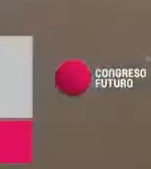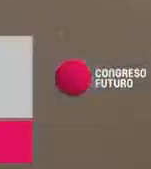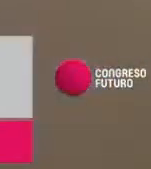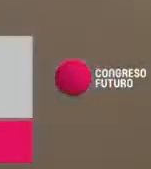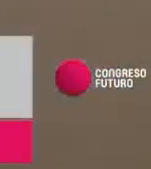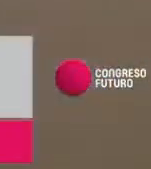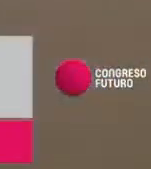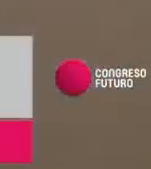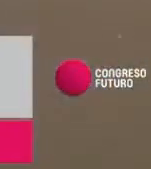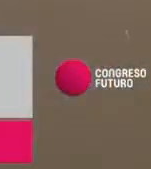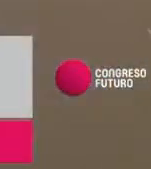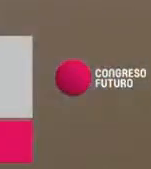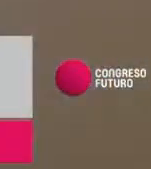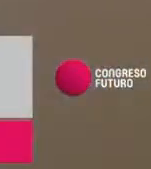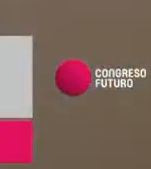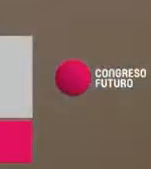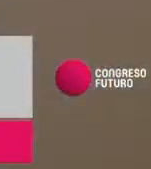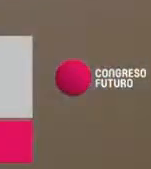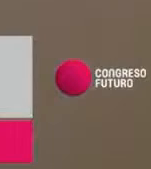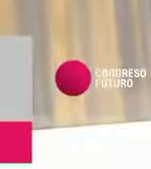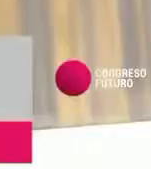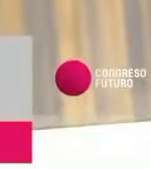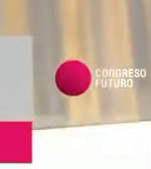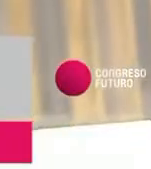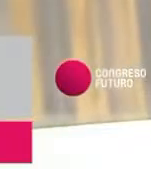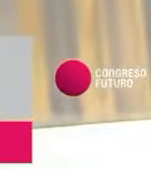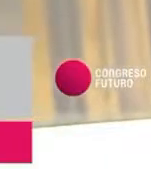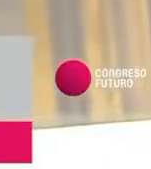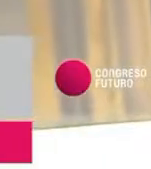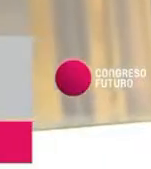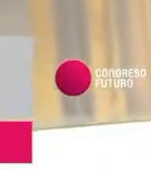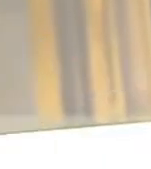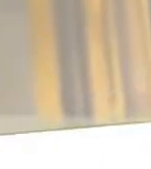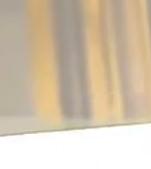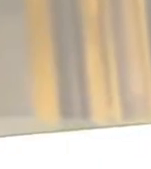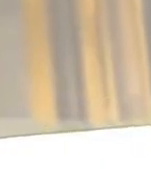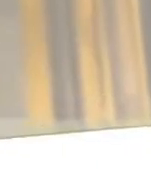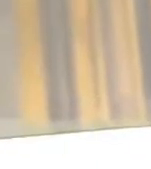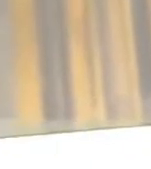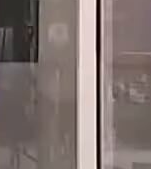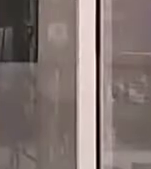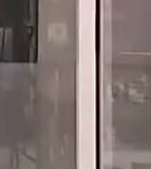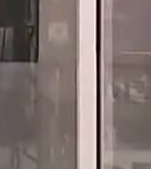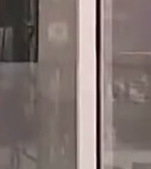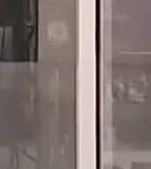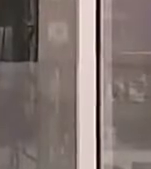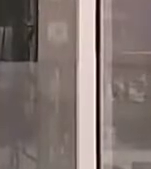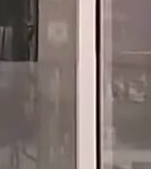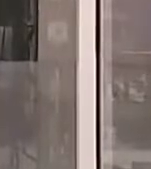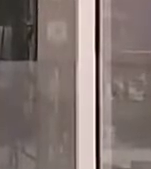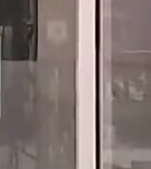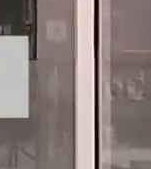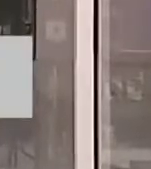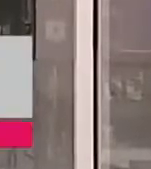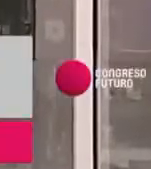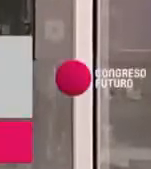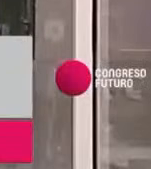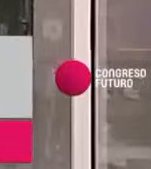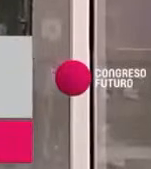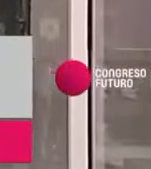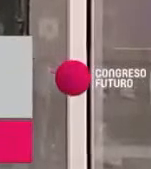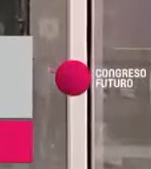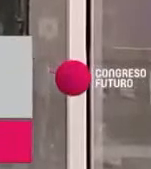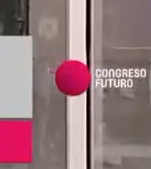un año de funcionamiento, ya ha gestionado más de 20 proyectos de innovación. Hemos tratado de que Renca se convierta en